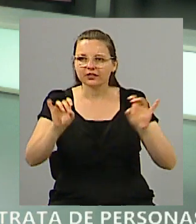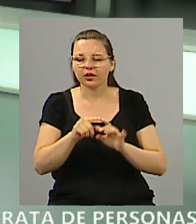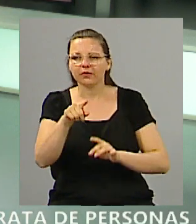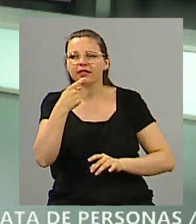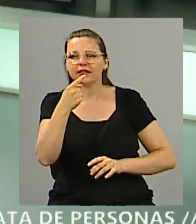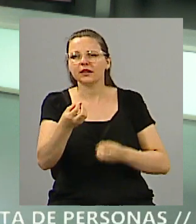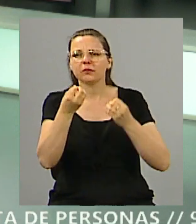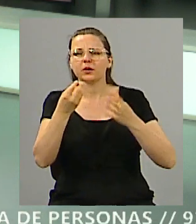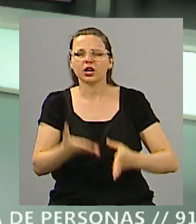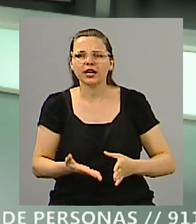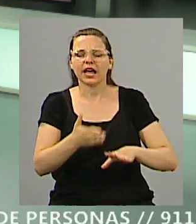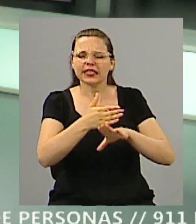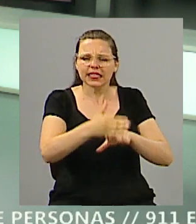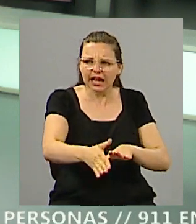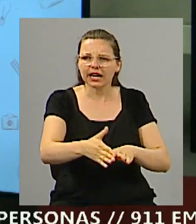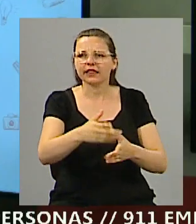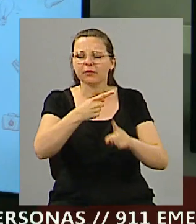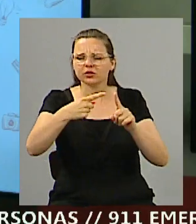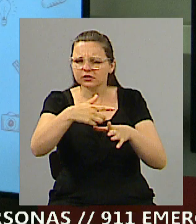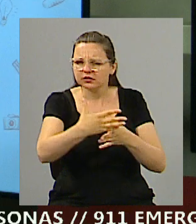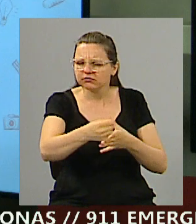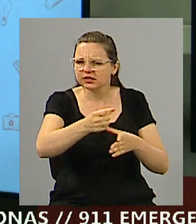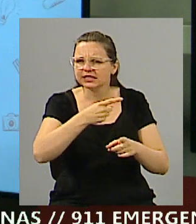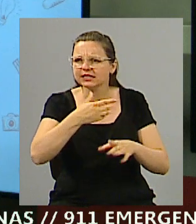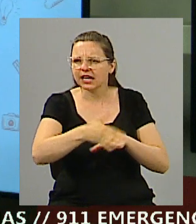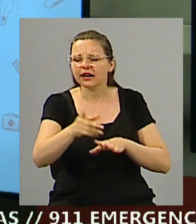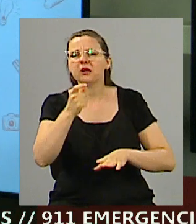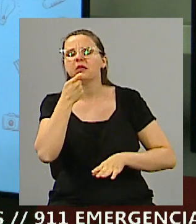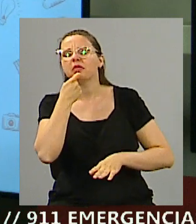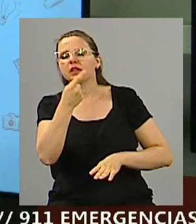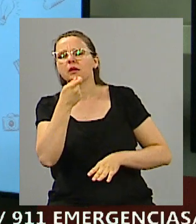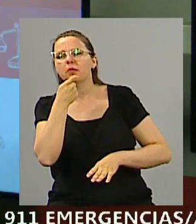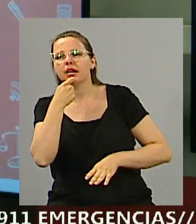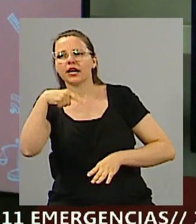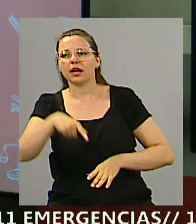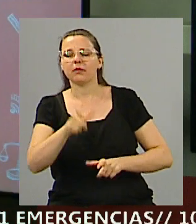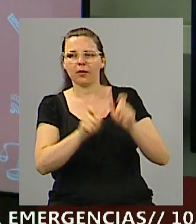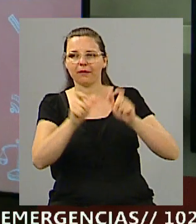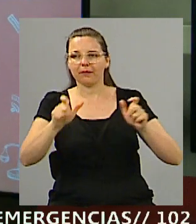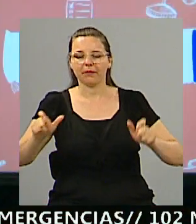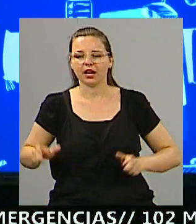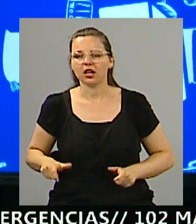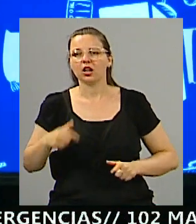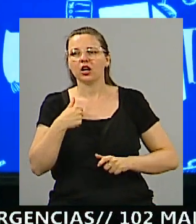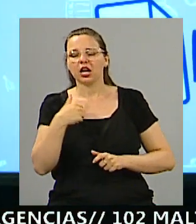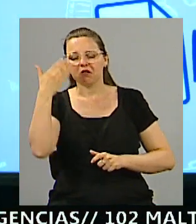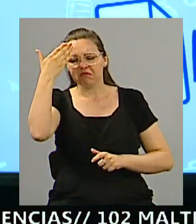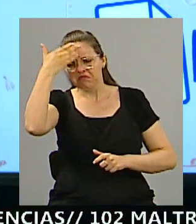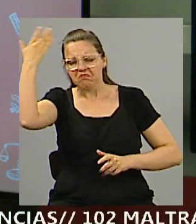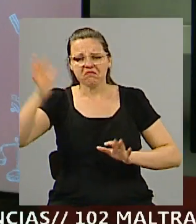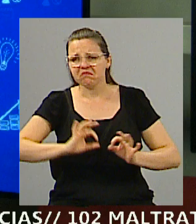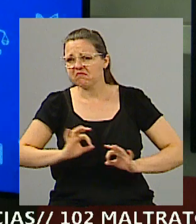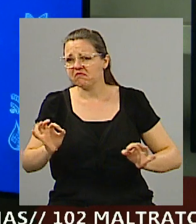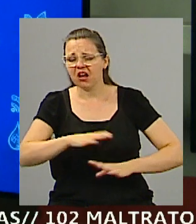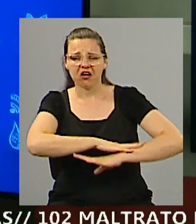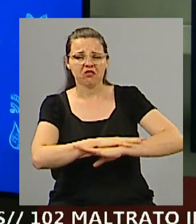que no tiene conductas de riesgo. De hecho, cuando se hace, bueno, cuando se da el diagnóstico, también se pregunta cómo ha sido la conducta